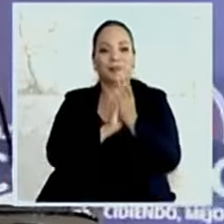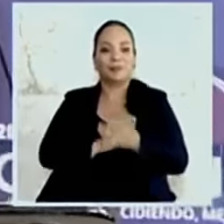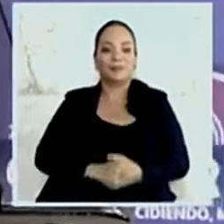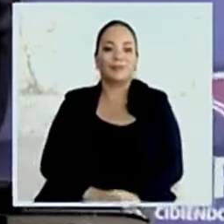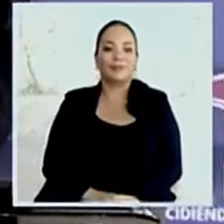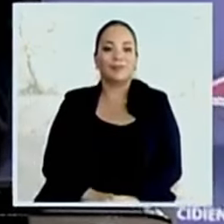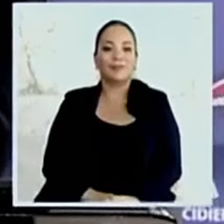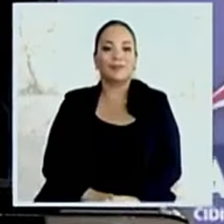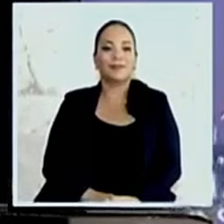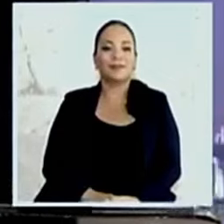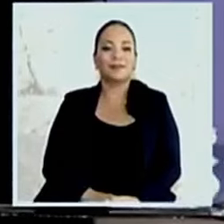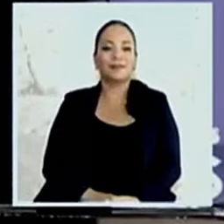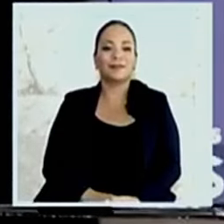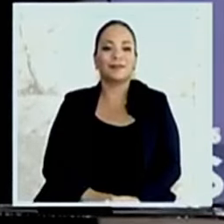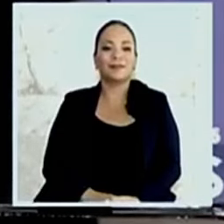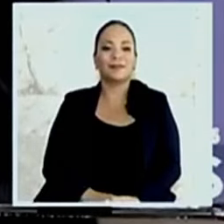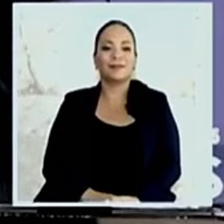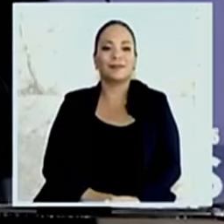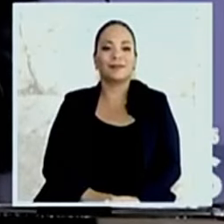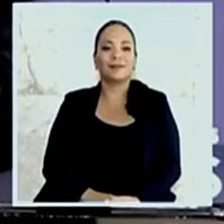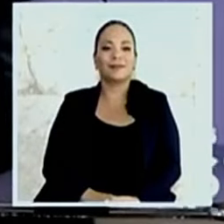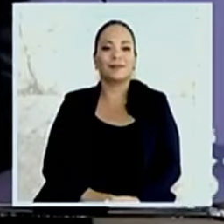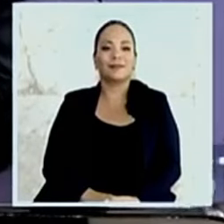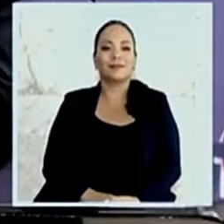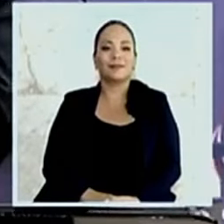Jonás. Que Dios lo bendiga. Muchísimas gracias.